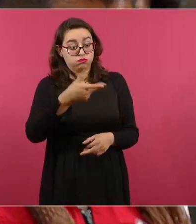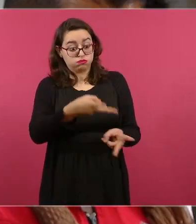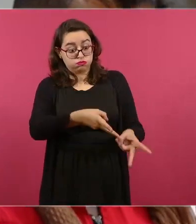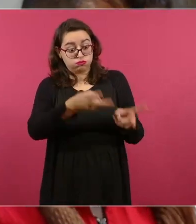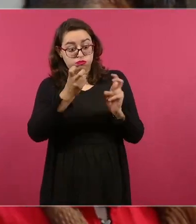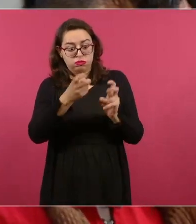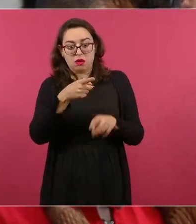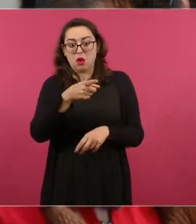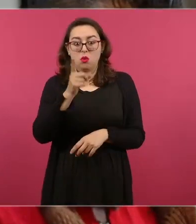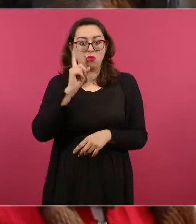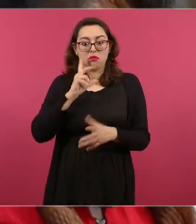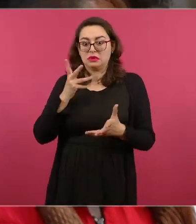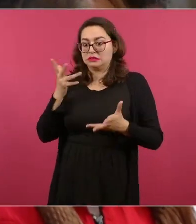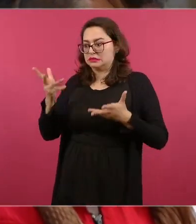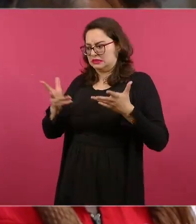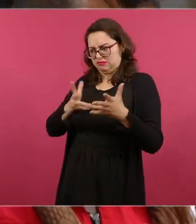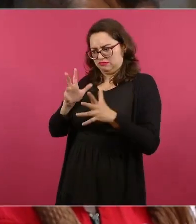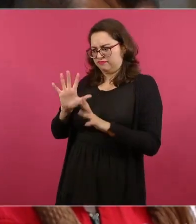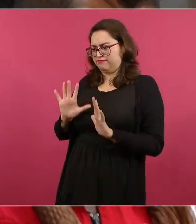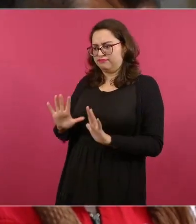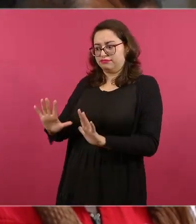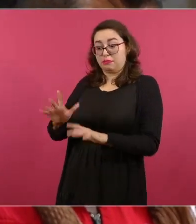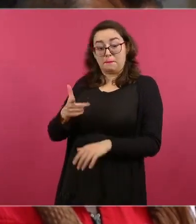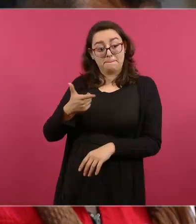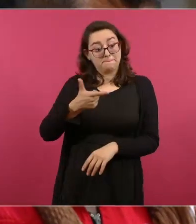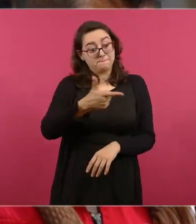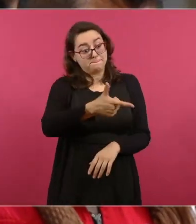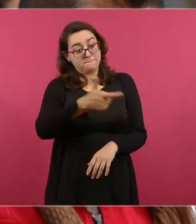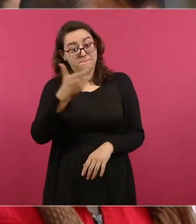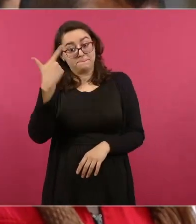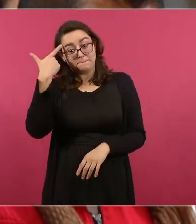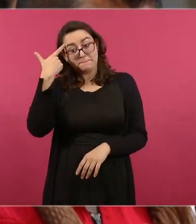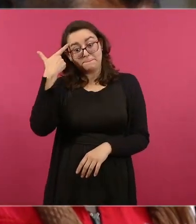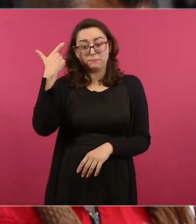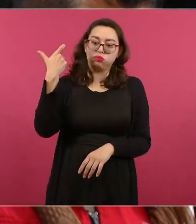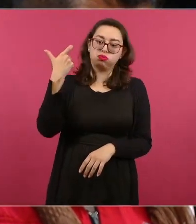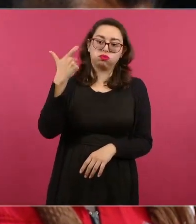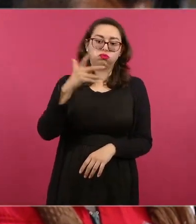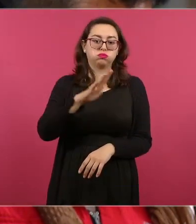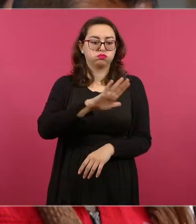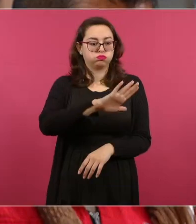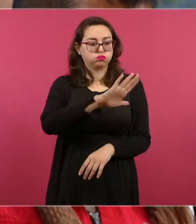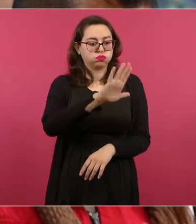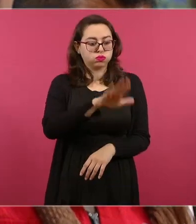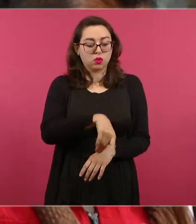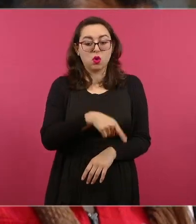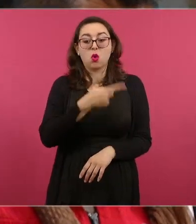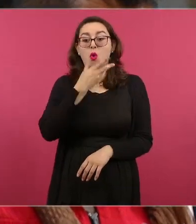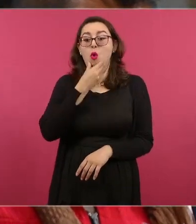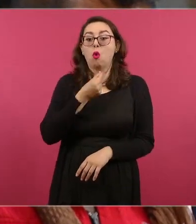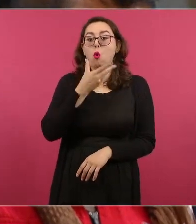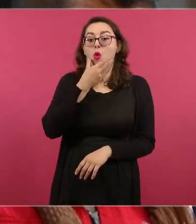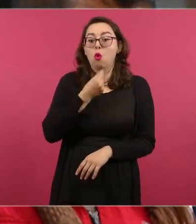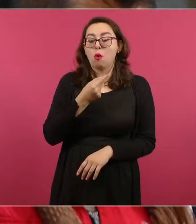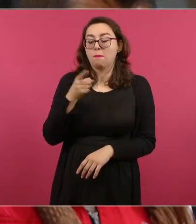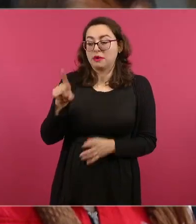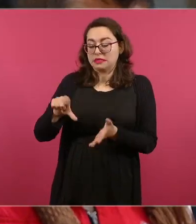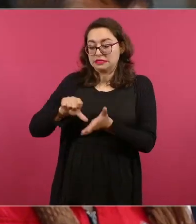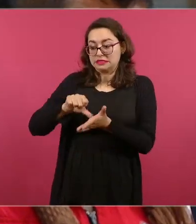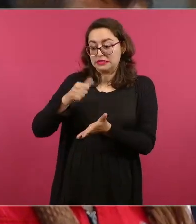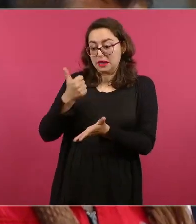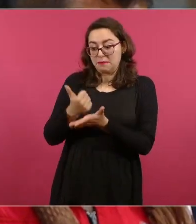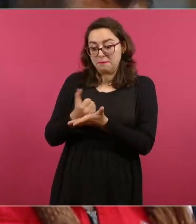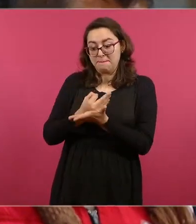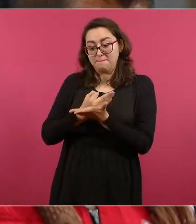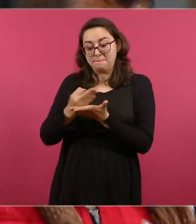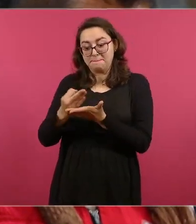sus pertenencias, el asaltante le disparó en la cabeza, describiendo como un hombre de estatura baja,